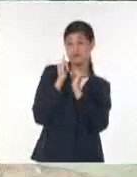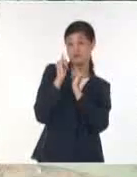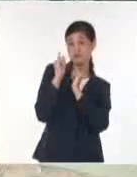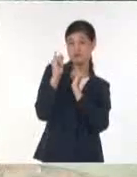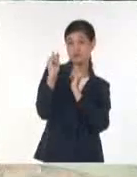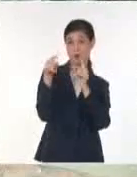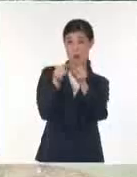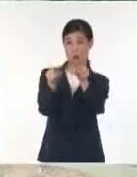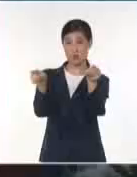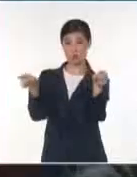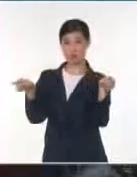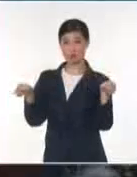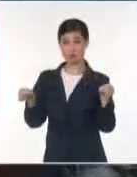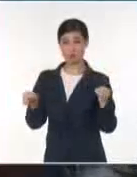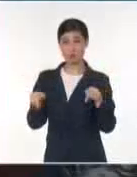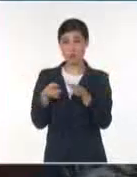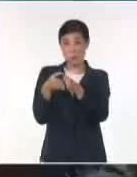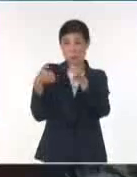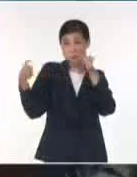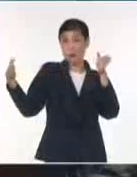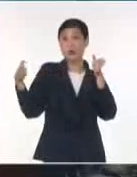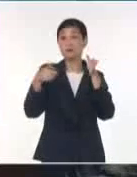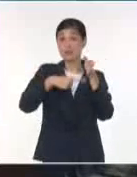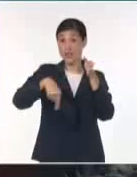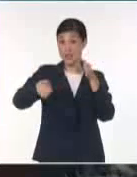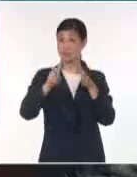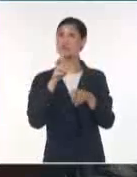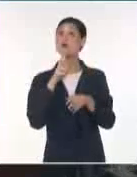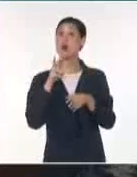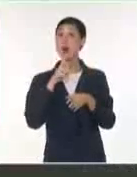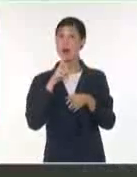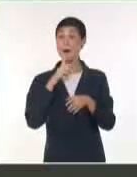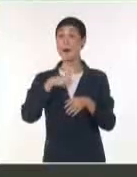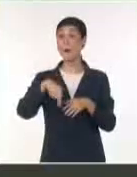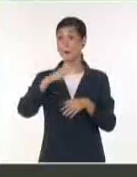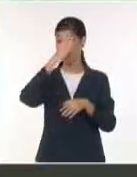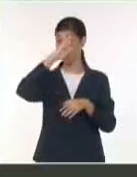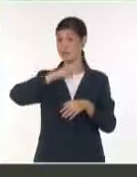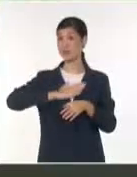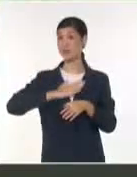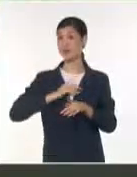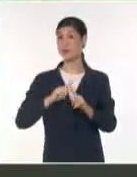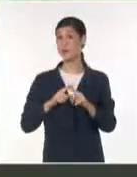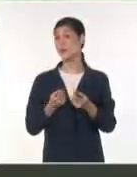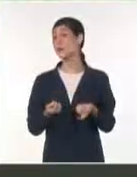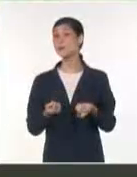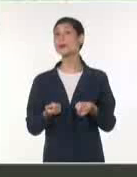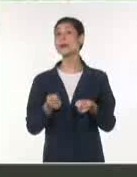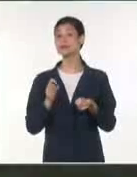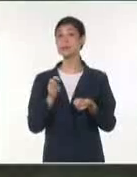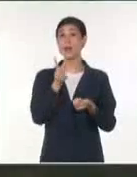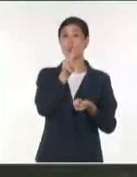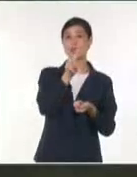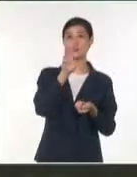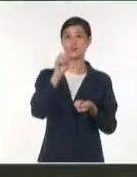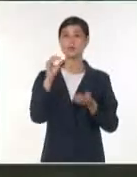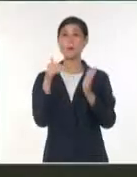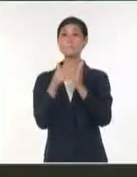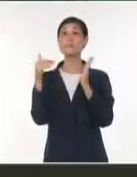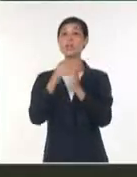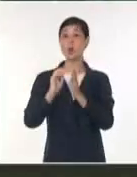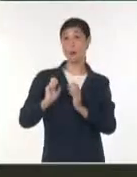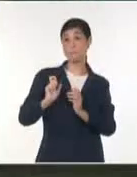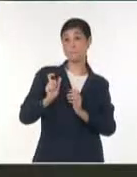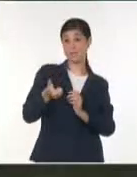inversión mixta, tanto cubana como del Fondo para el Desarrollo Internacional, de aproximadamente 200 millones de pesos en moneda nacional